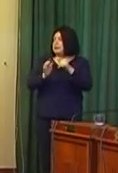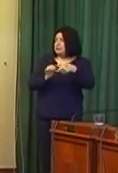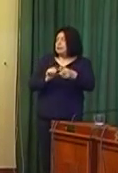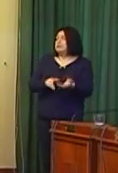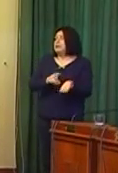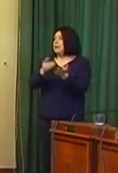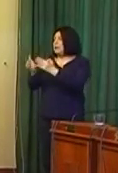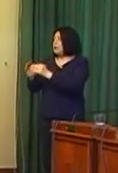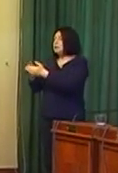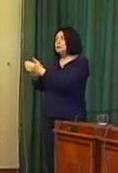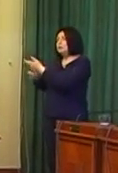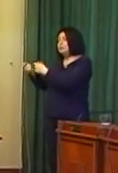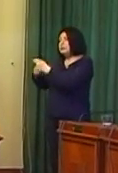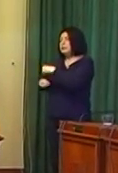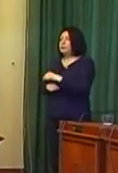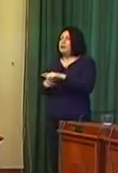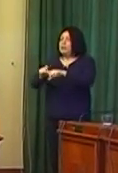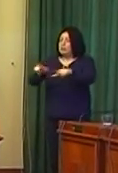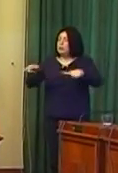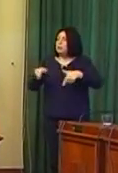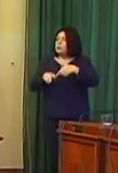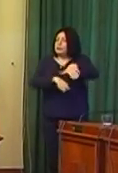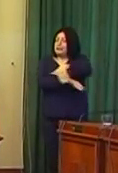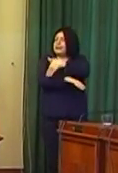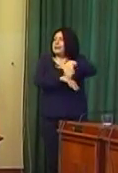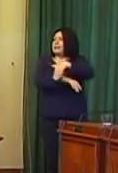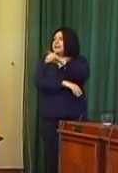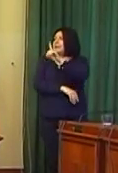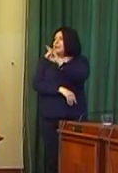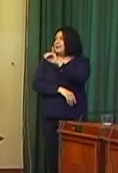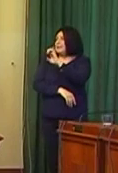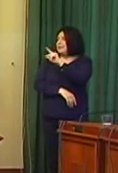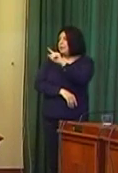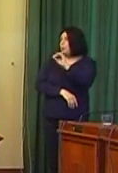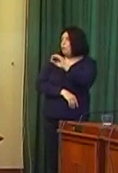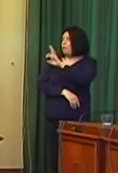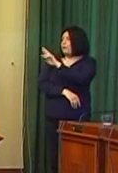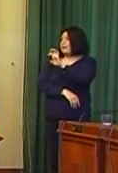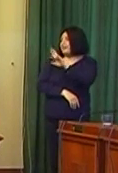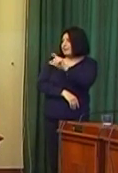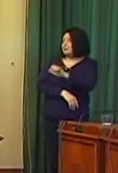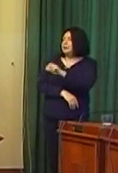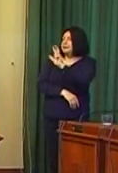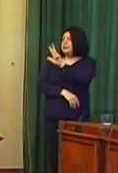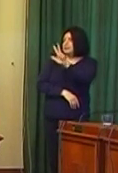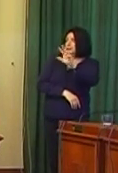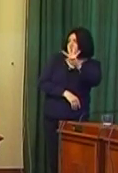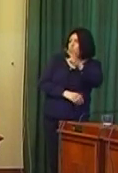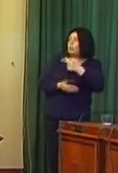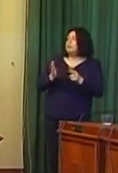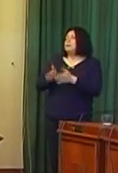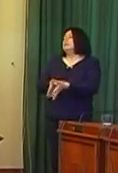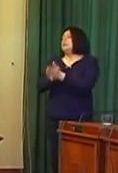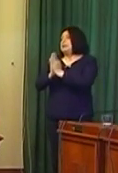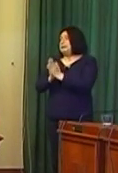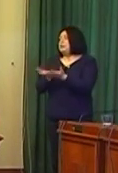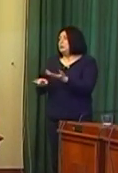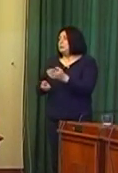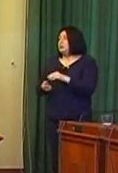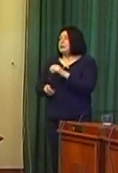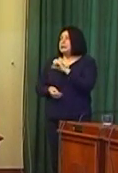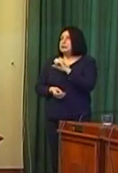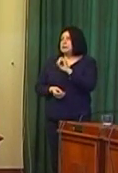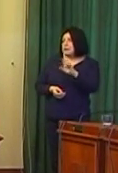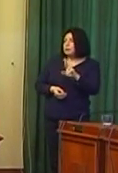comercio zonal para el predio ubicado en calle Diego Ferré, número 334, Miraflores, presentada por el señor